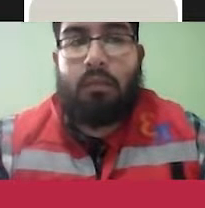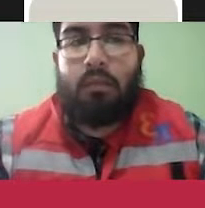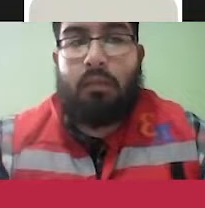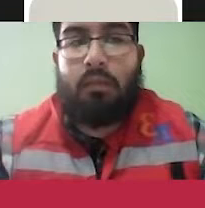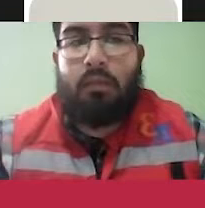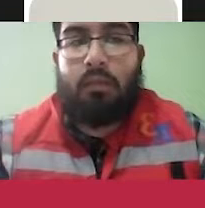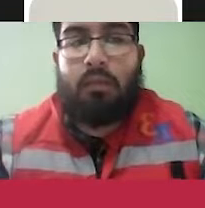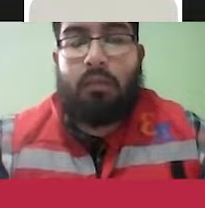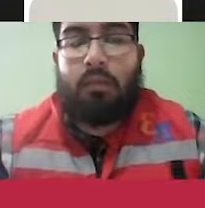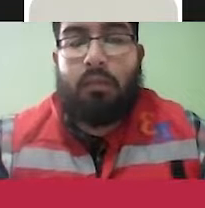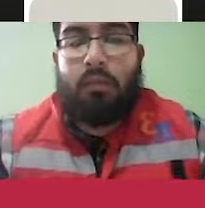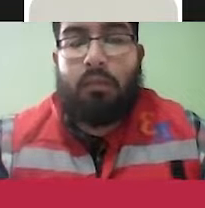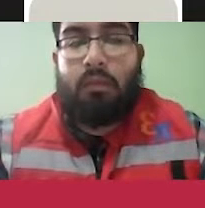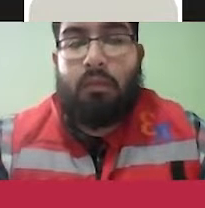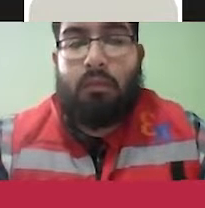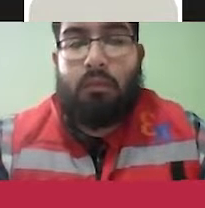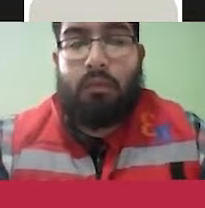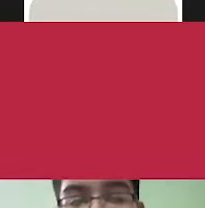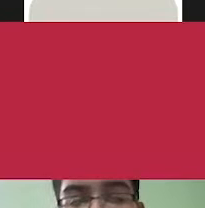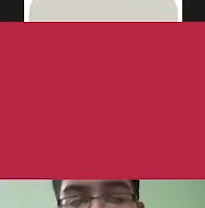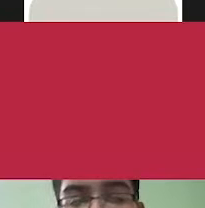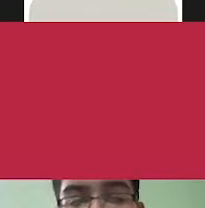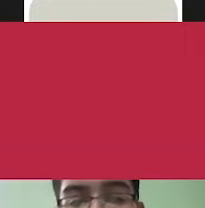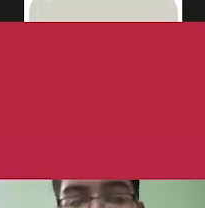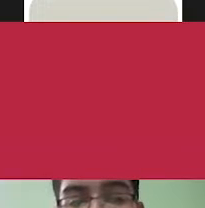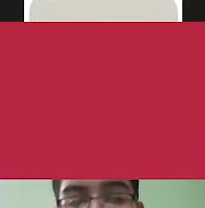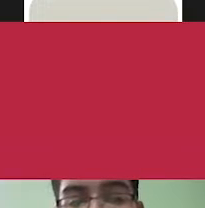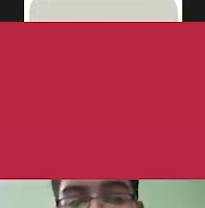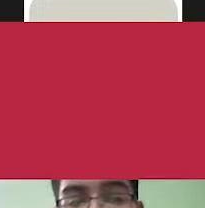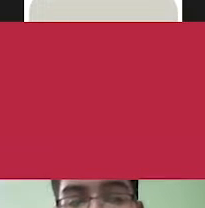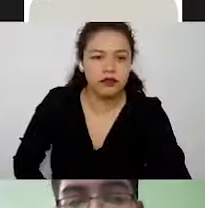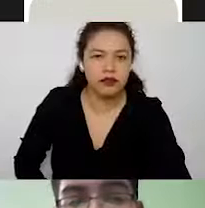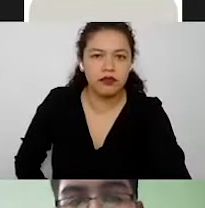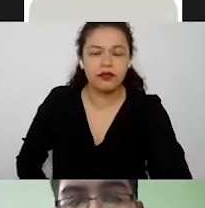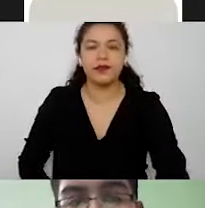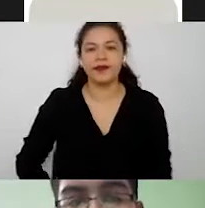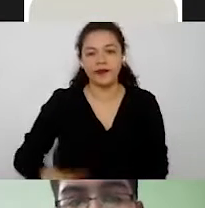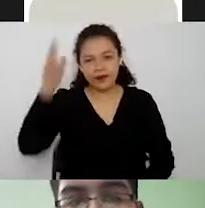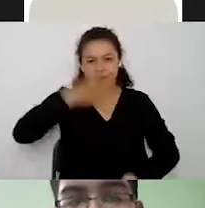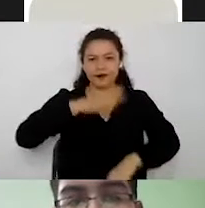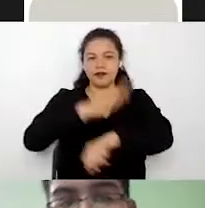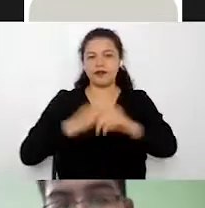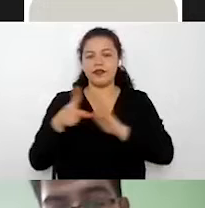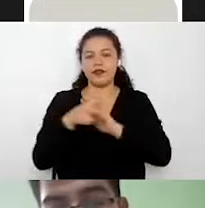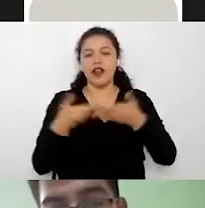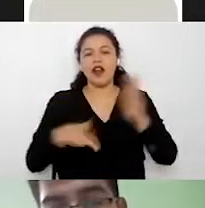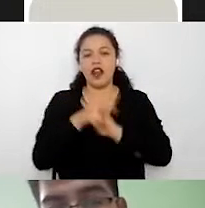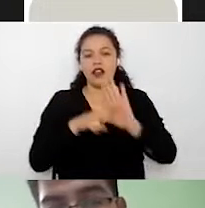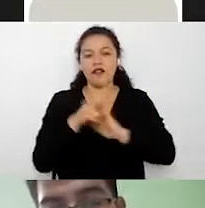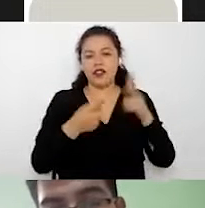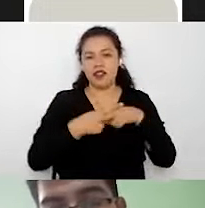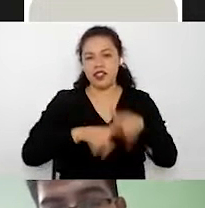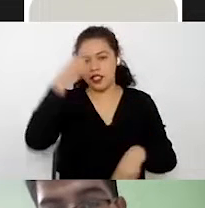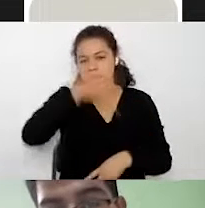Muy bien, pues vamos a dar comienzo a la segunda clase de la sesión de Información y Desarrollo, Brigada de Repliegue, Evacuación y Comunicación. Le cedemos la palabra al